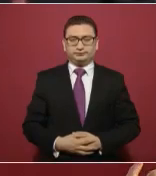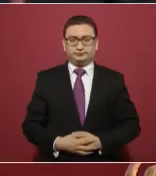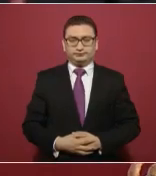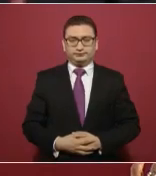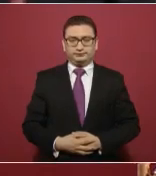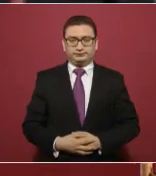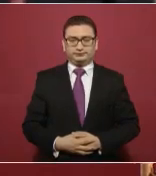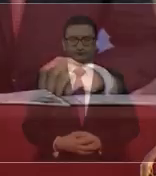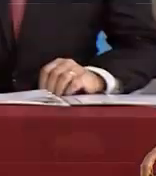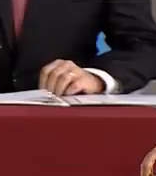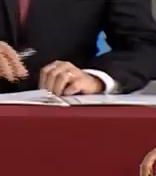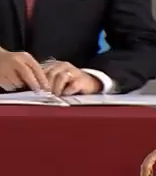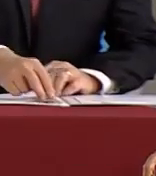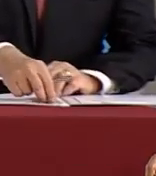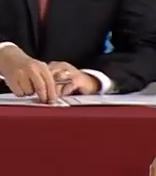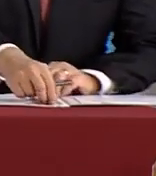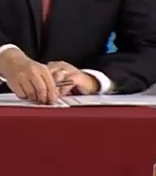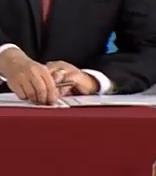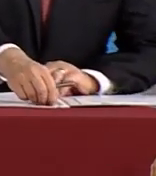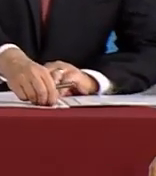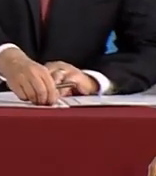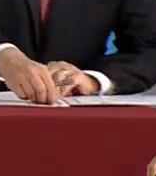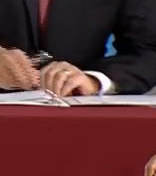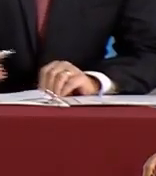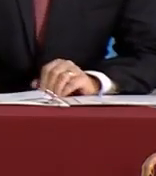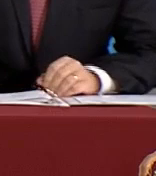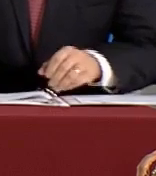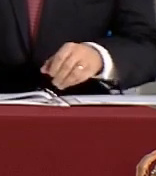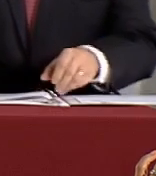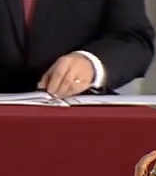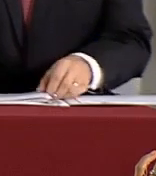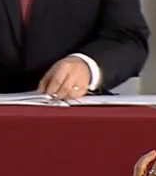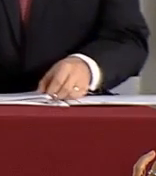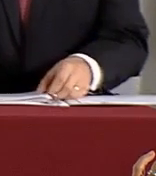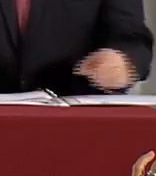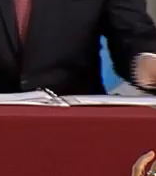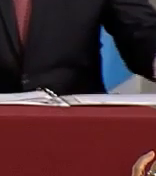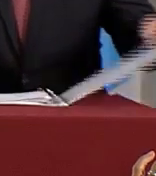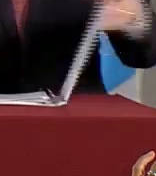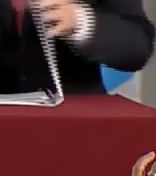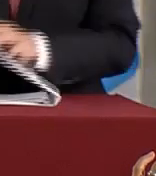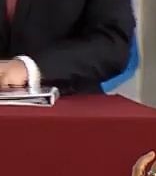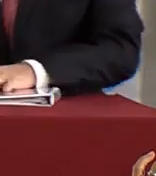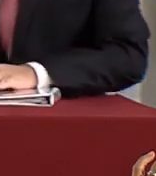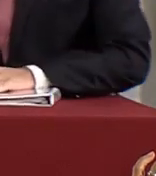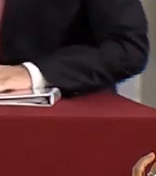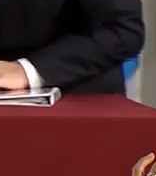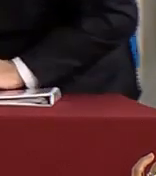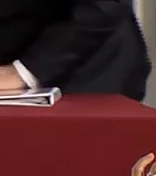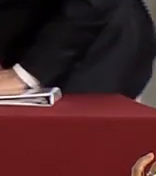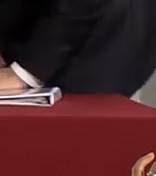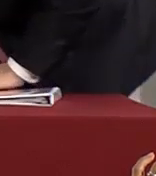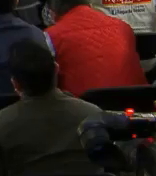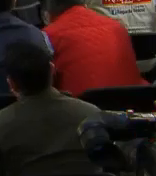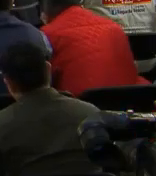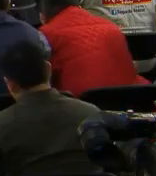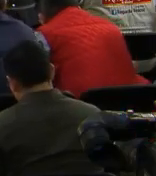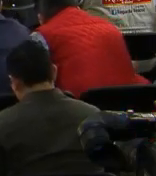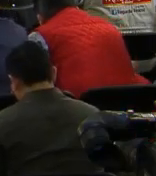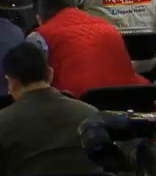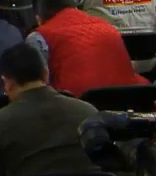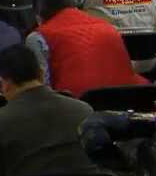Para iniciar este acto, hace uso de la palabra el licenciado Marcelo Ebrard Casaubon, secretario de Relaciones